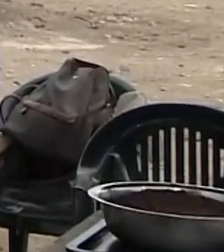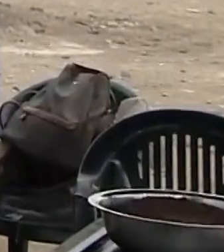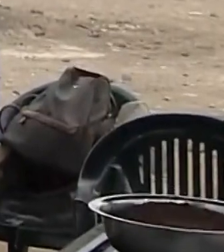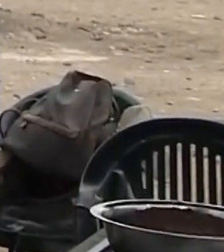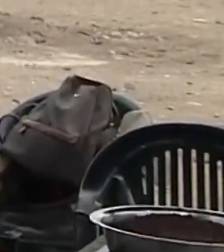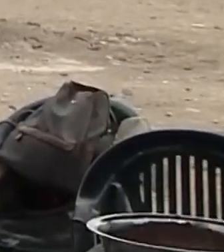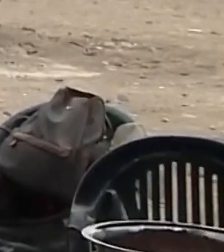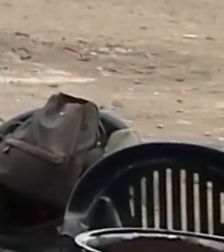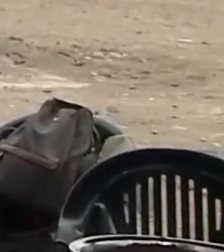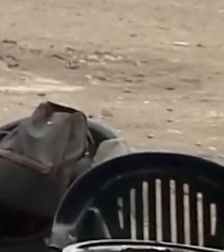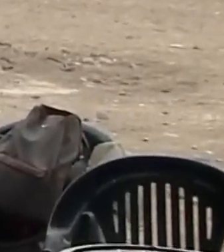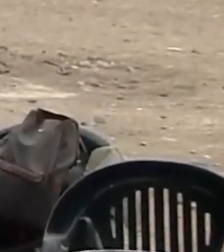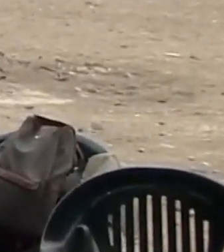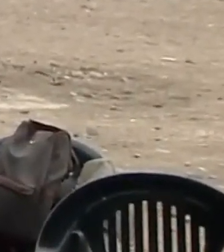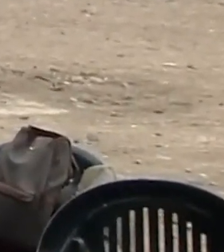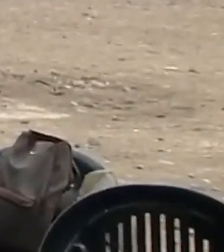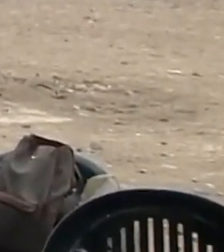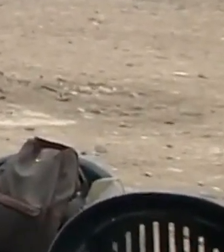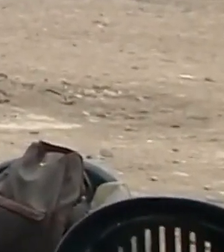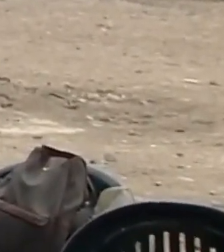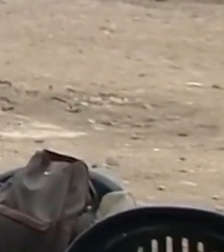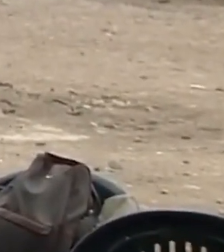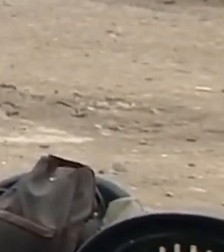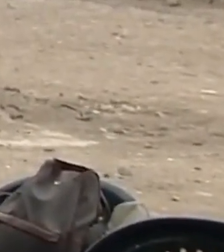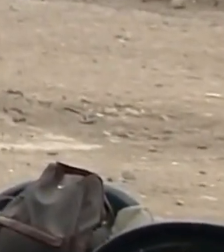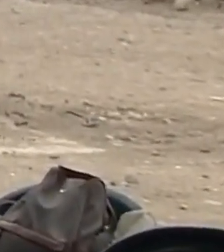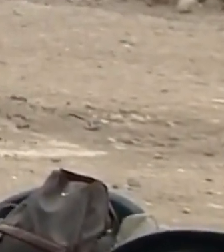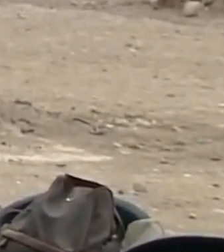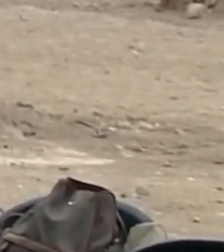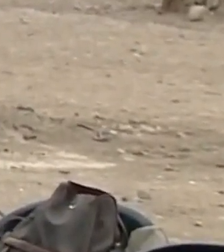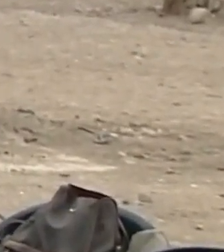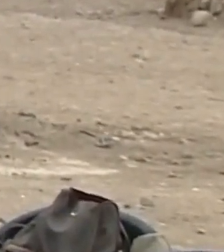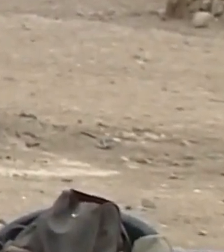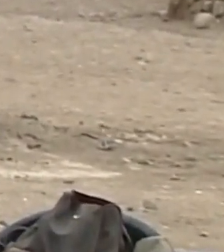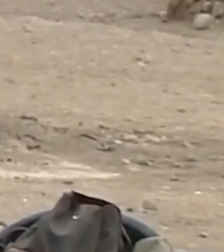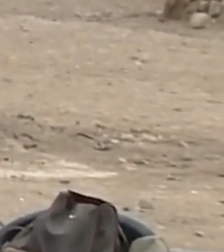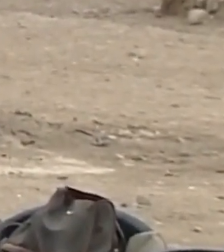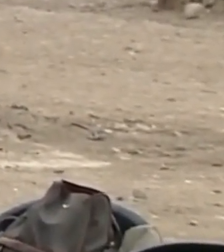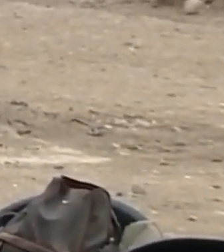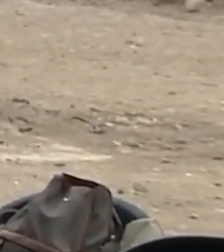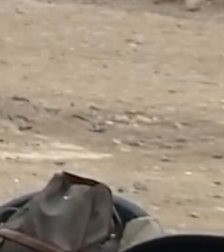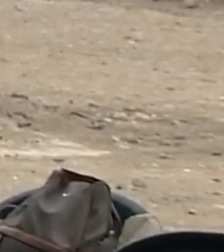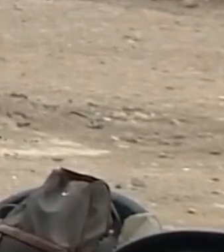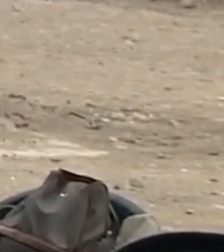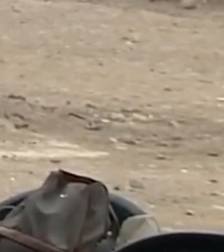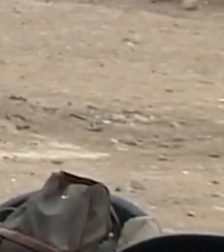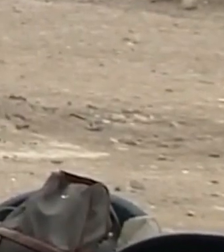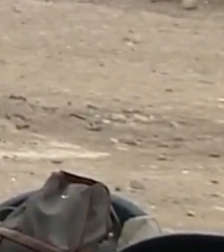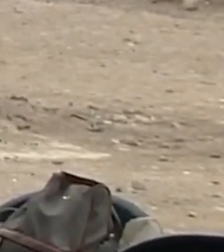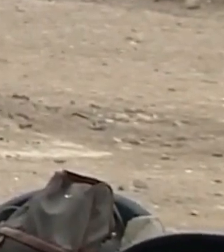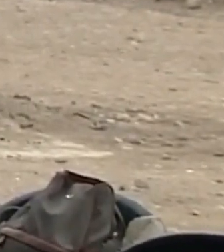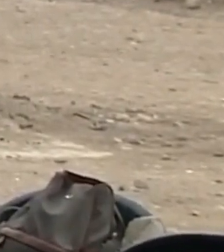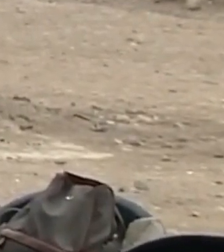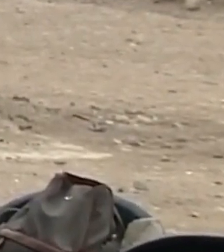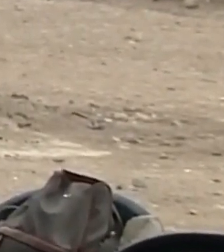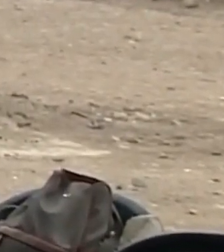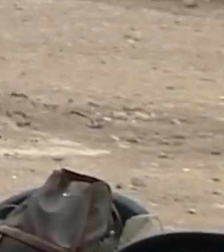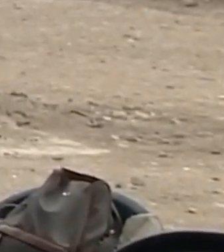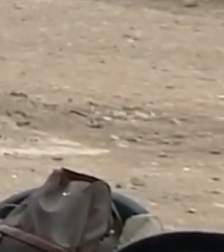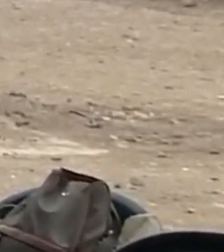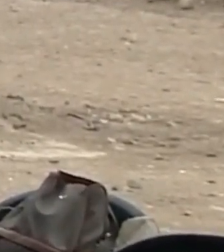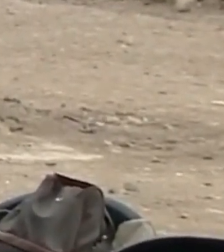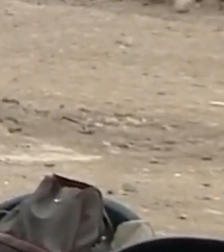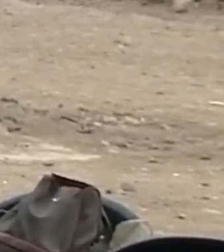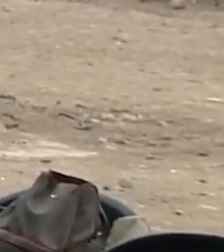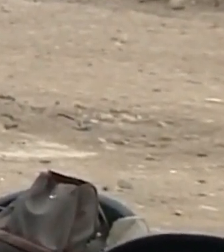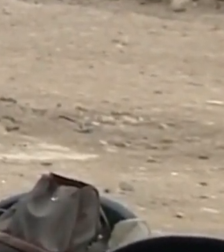cobertura. Actualmente, gracias a la gestión desde el alcalde Hernán Cifuentes, nosotros estamos haciendo un trabajo muy en una alianza estratégica con la DIRIS